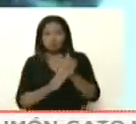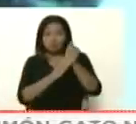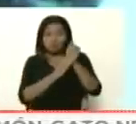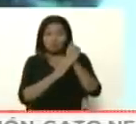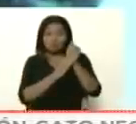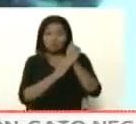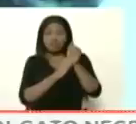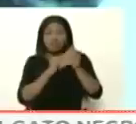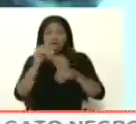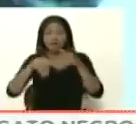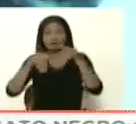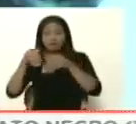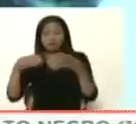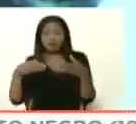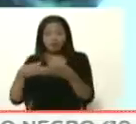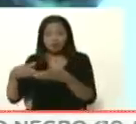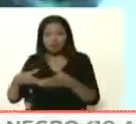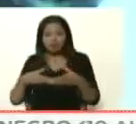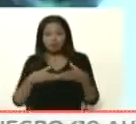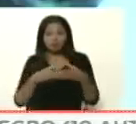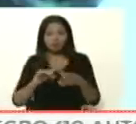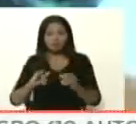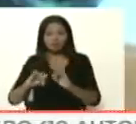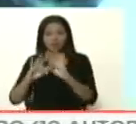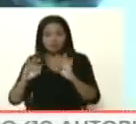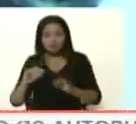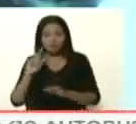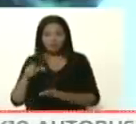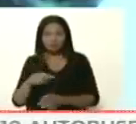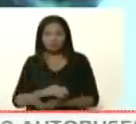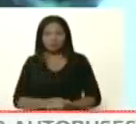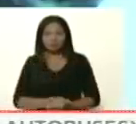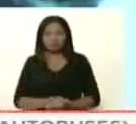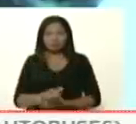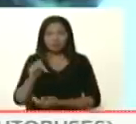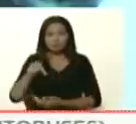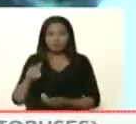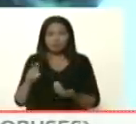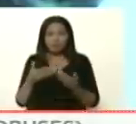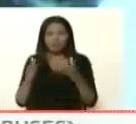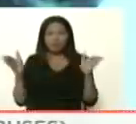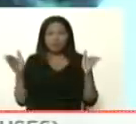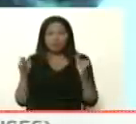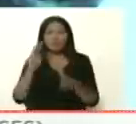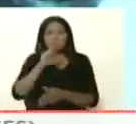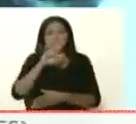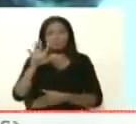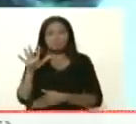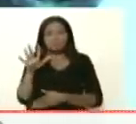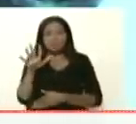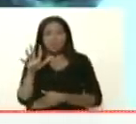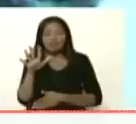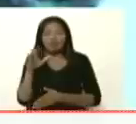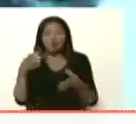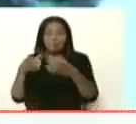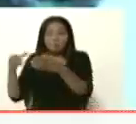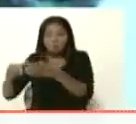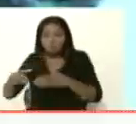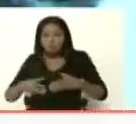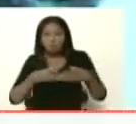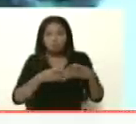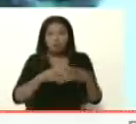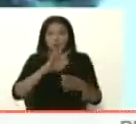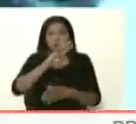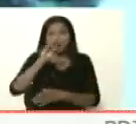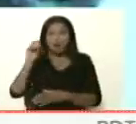las elecciones de las organizaciones sindicales. Aquí se abrieron 25 mesas, hubo más de 40